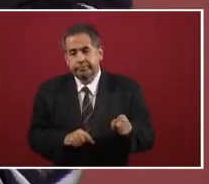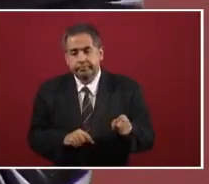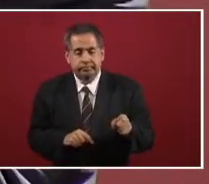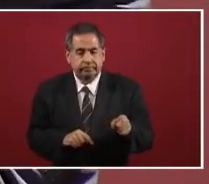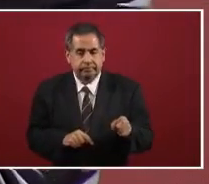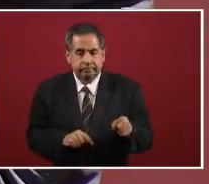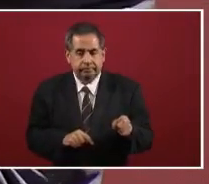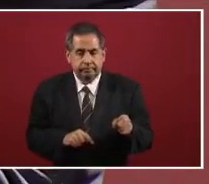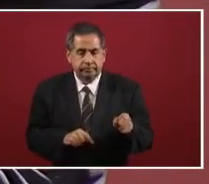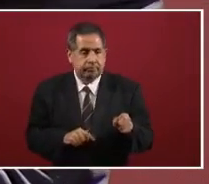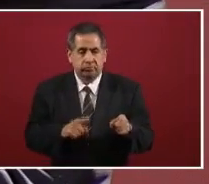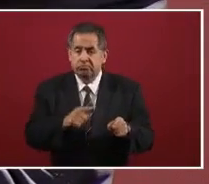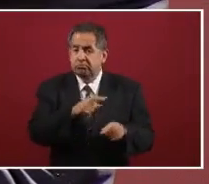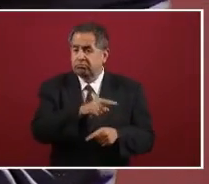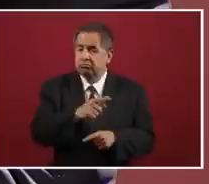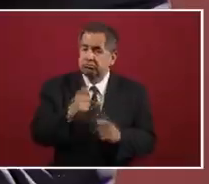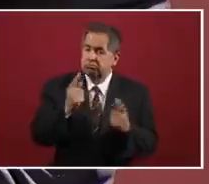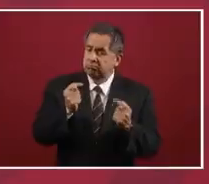de anarquía